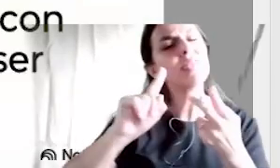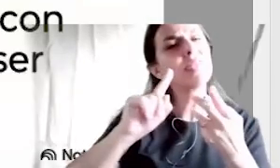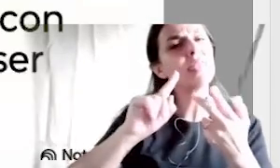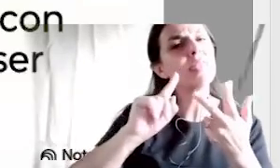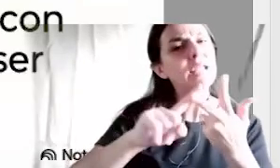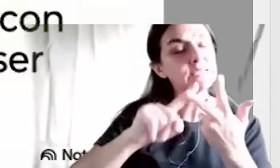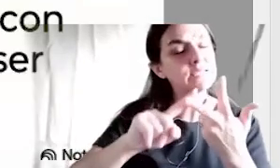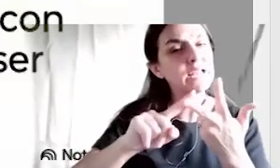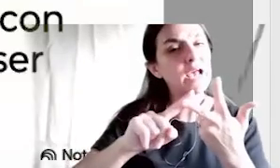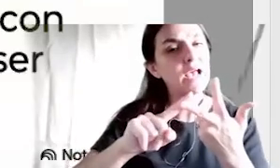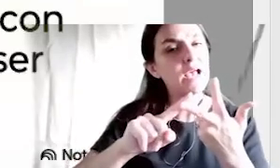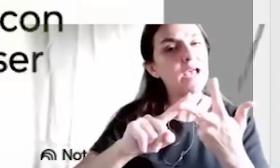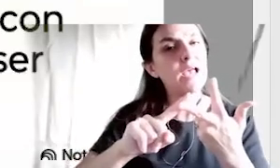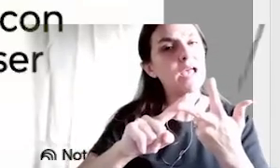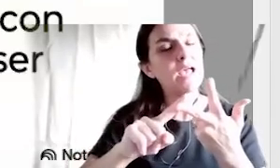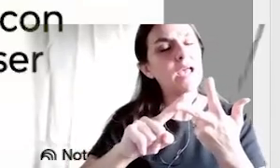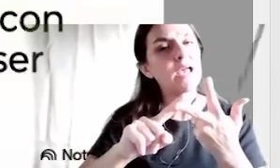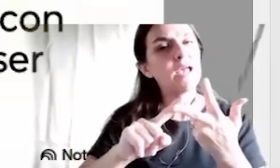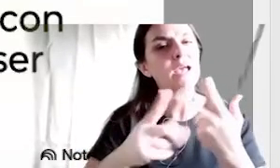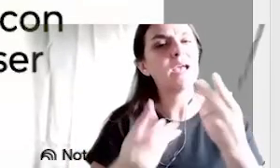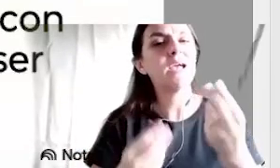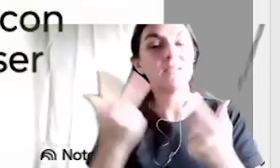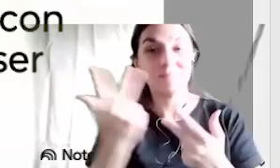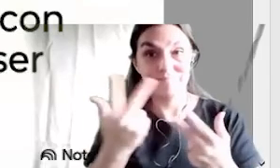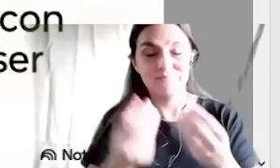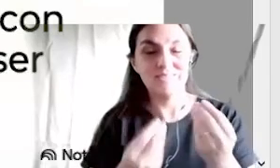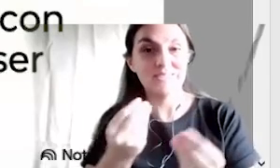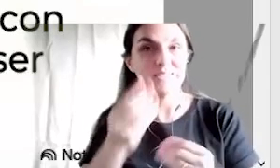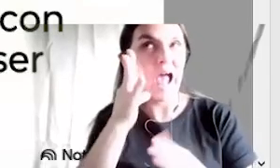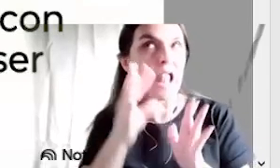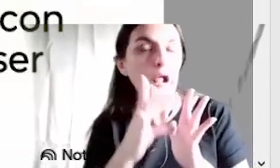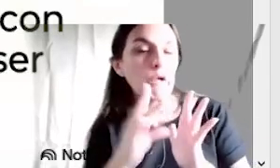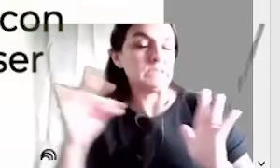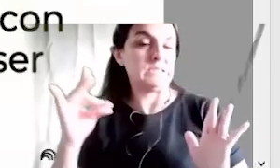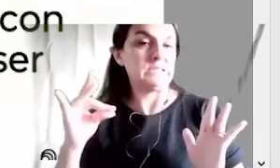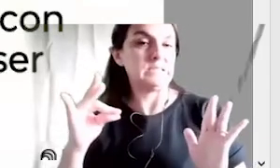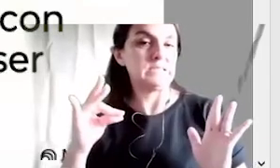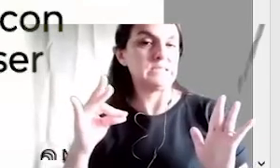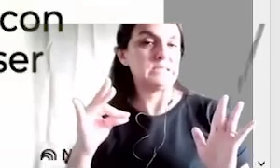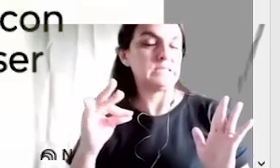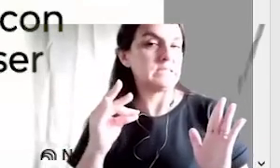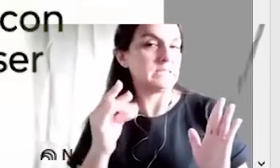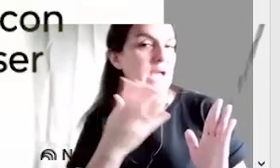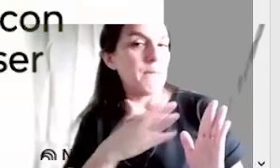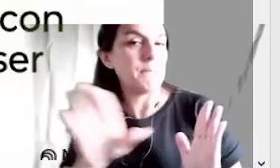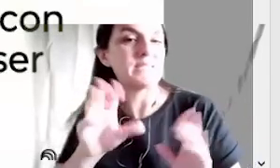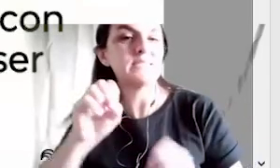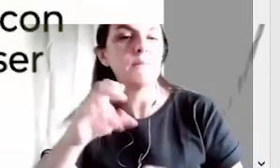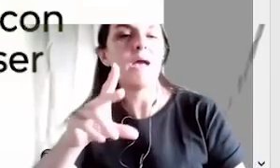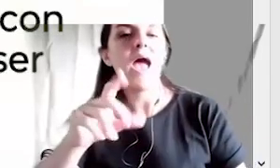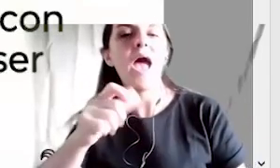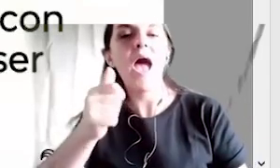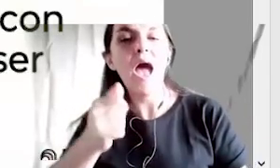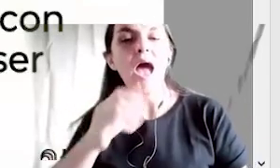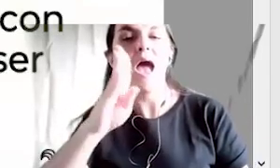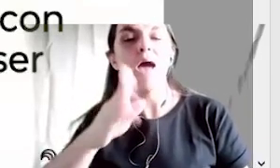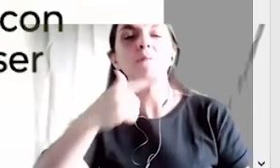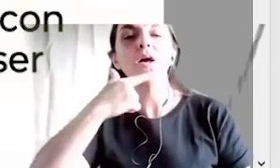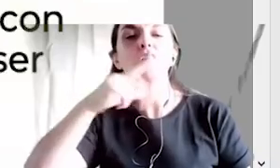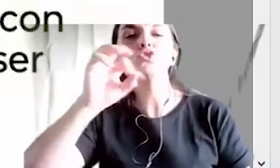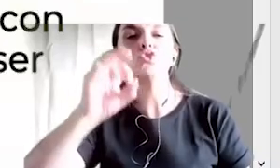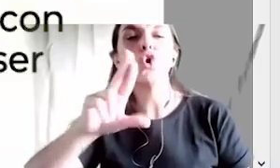una excepción específicamente que se la denomina regla de absorción. Y esta es cuando